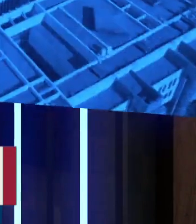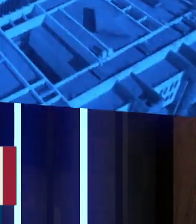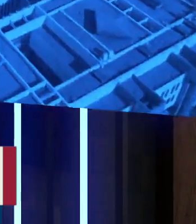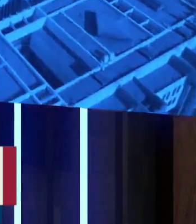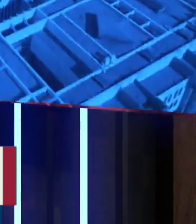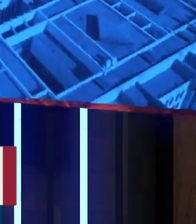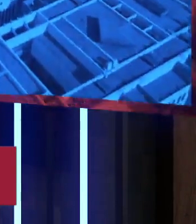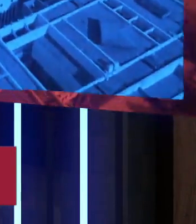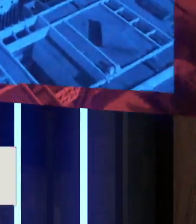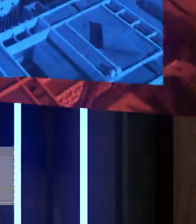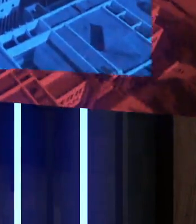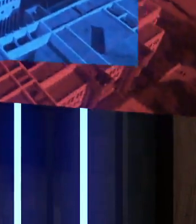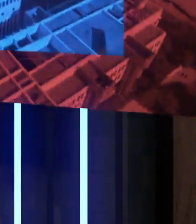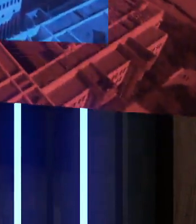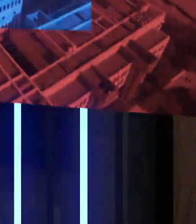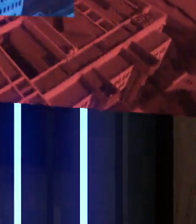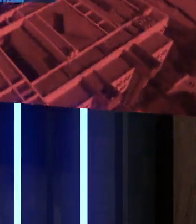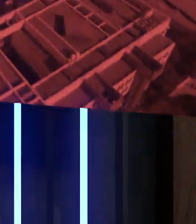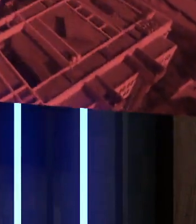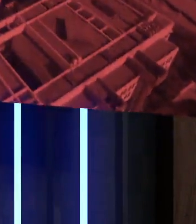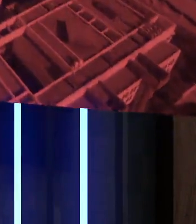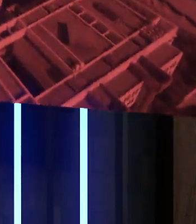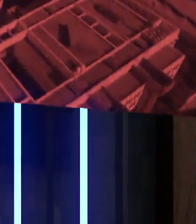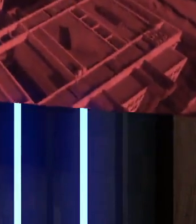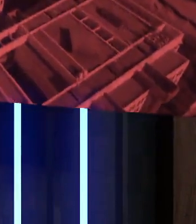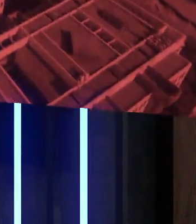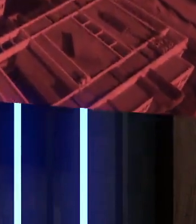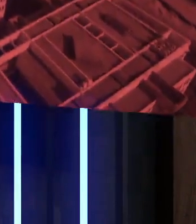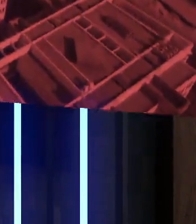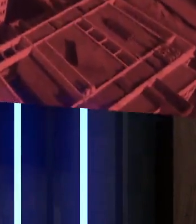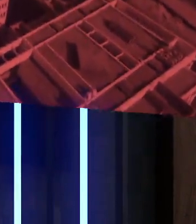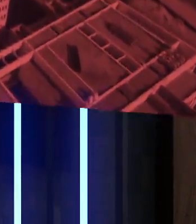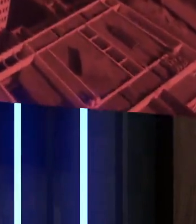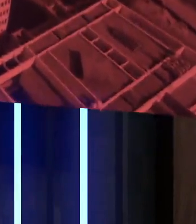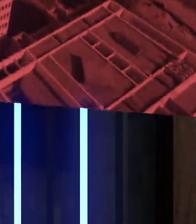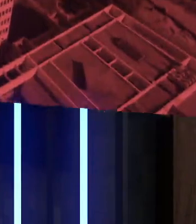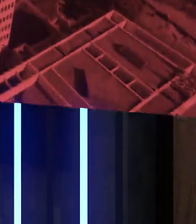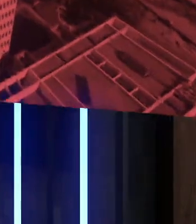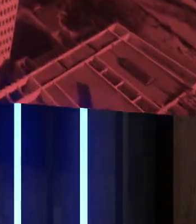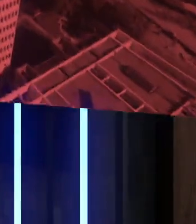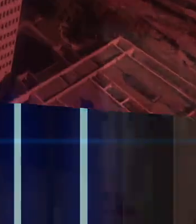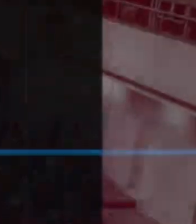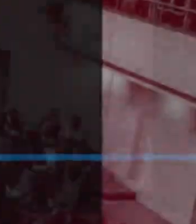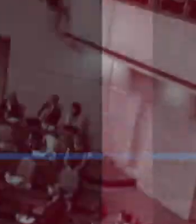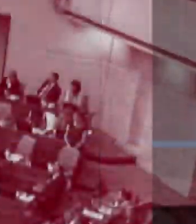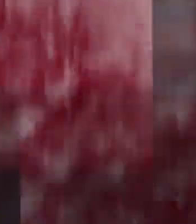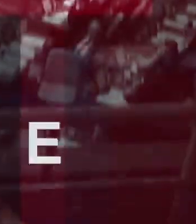terminar la hora de incidentes del martes 8 de octubre el diputado Fidel Espinosa.